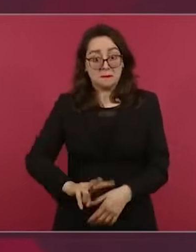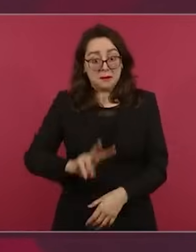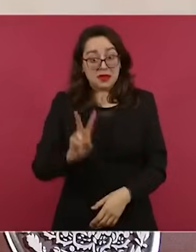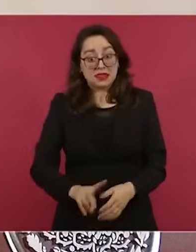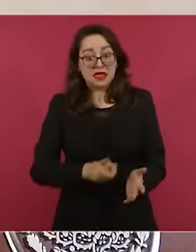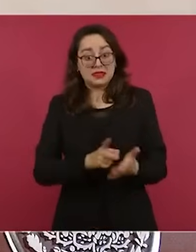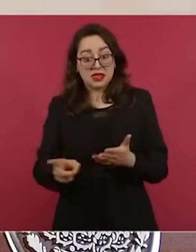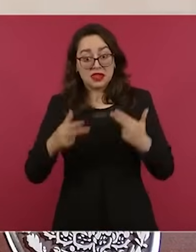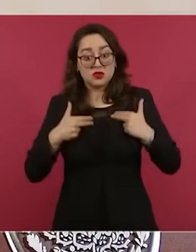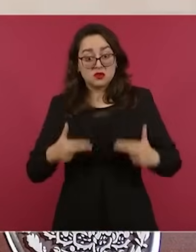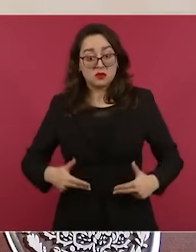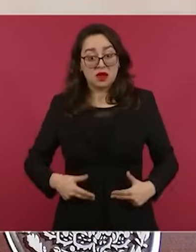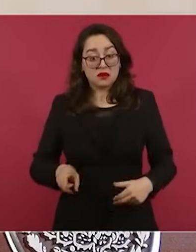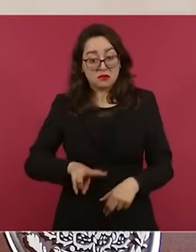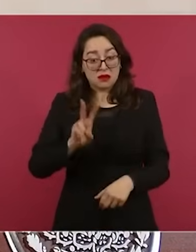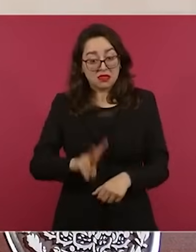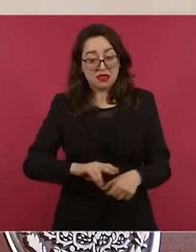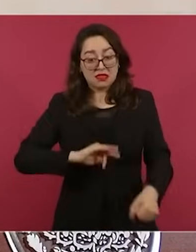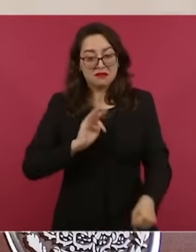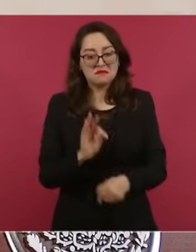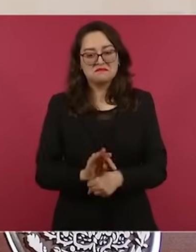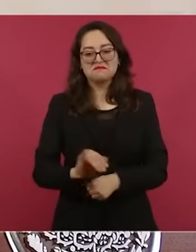realmente enfrentaron al Estado,